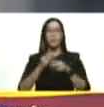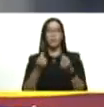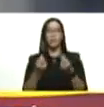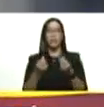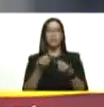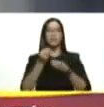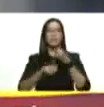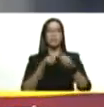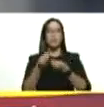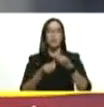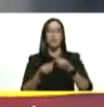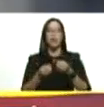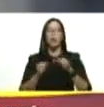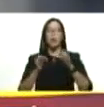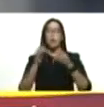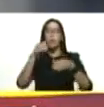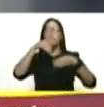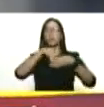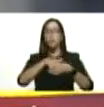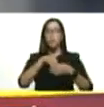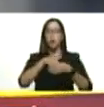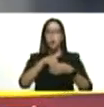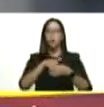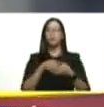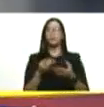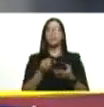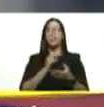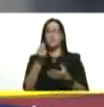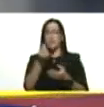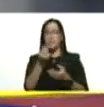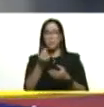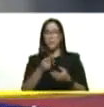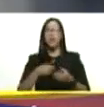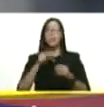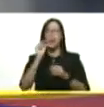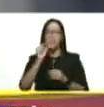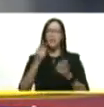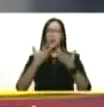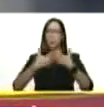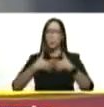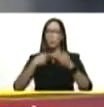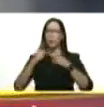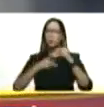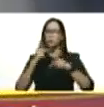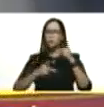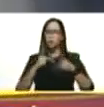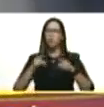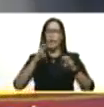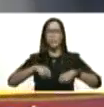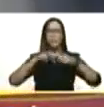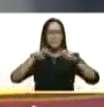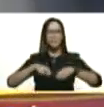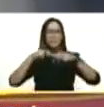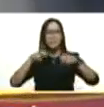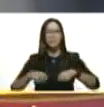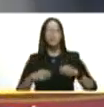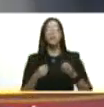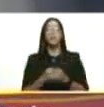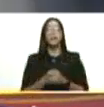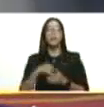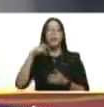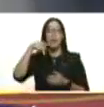de financiamiento para el pequeño productor, para los campesinos, para las campesinas y para la P